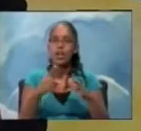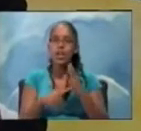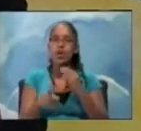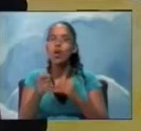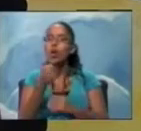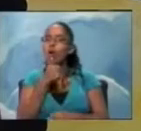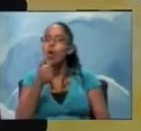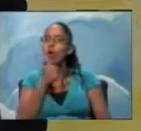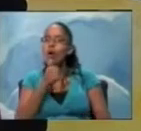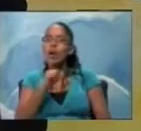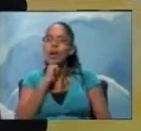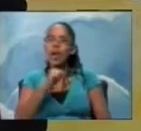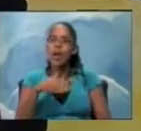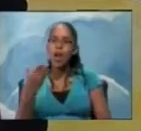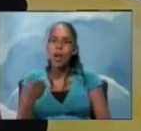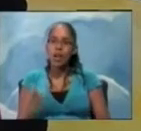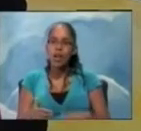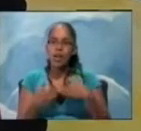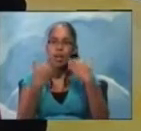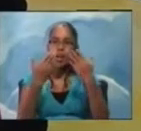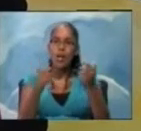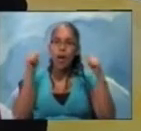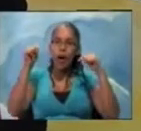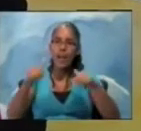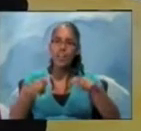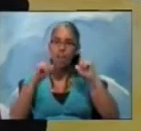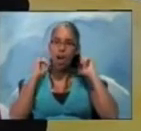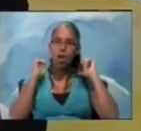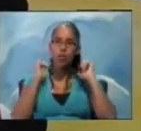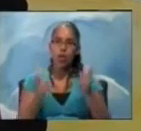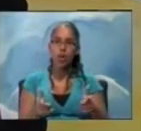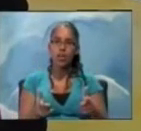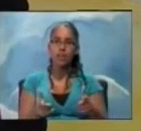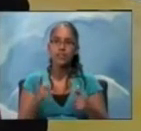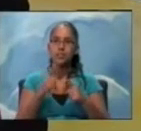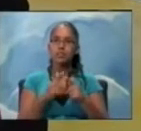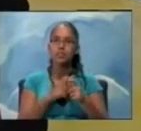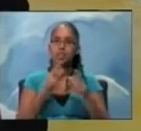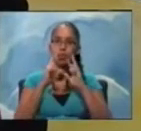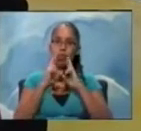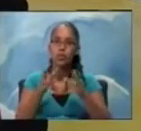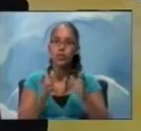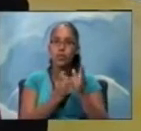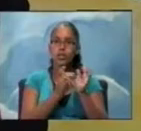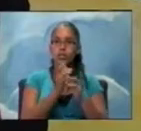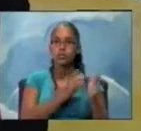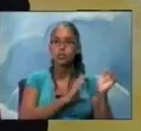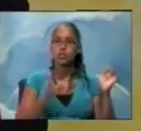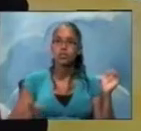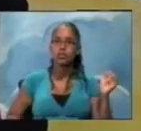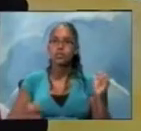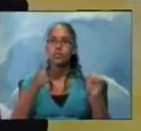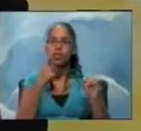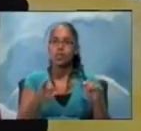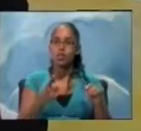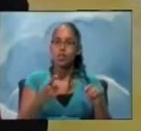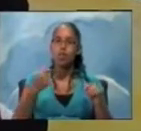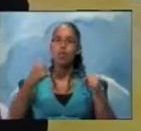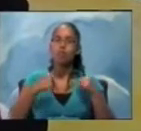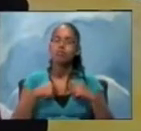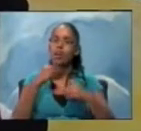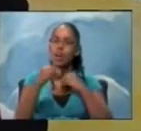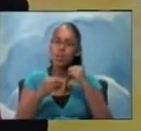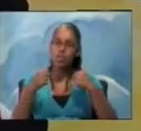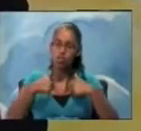quién es el que te ha dado esta autoridad? Respondiendo Jesús, le dijo: os haré yo también